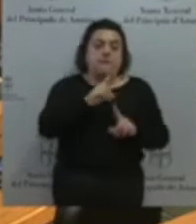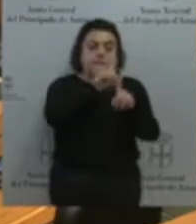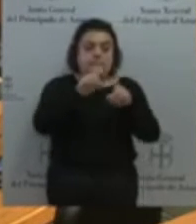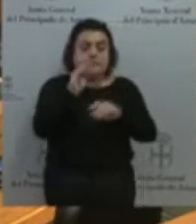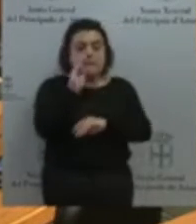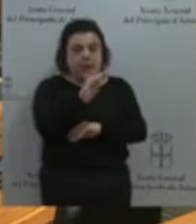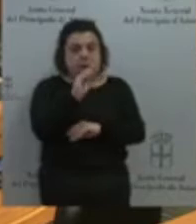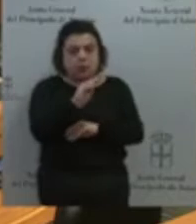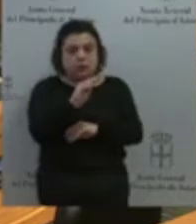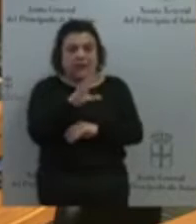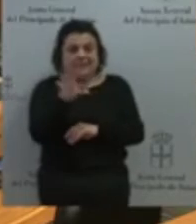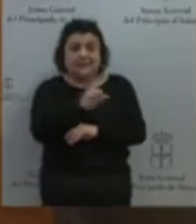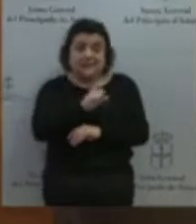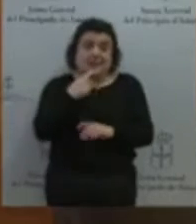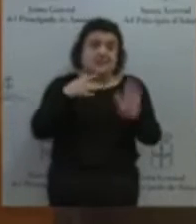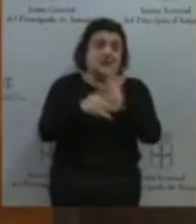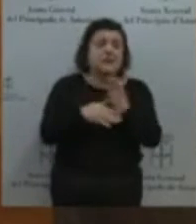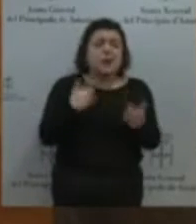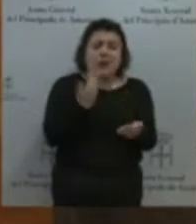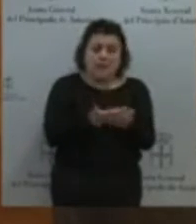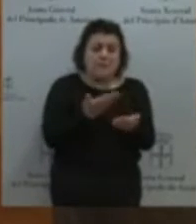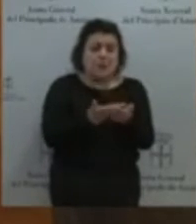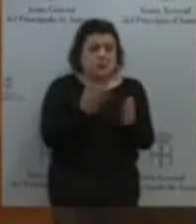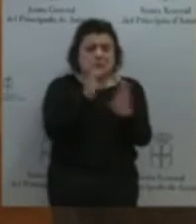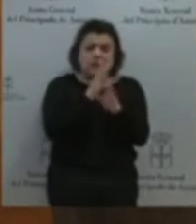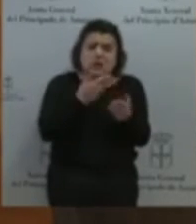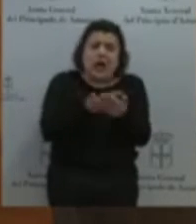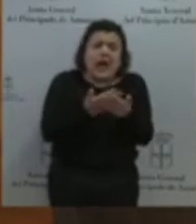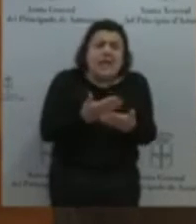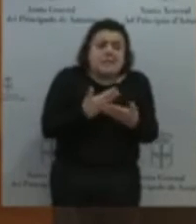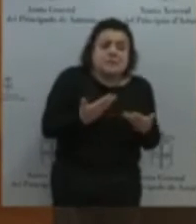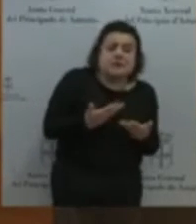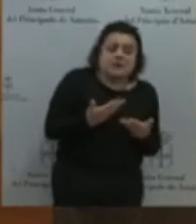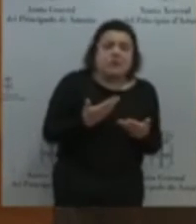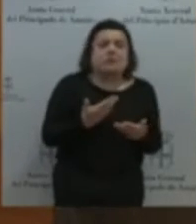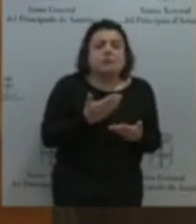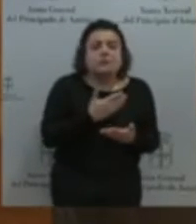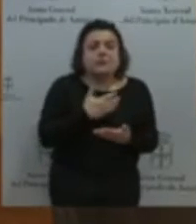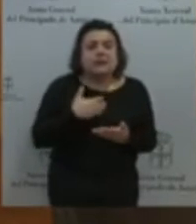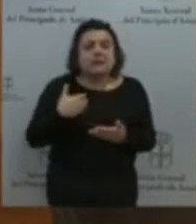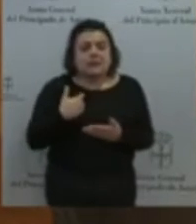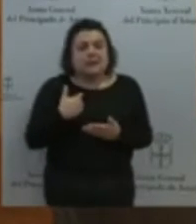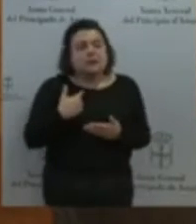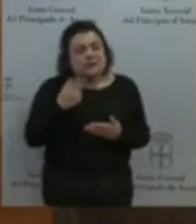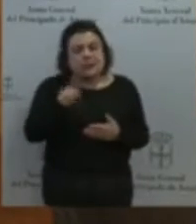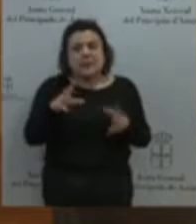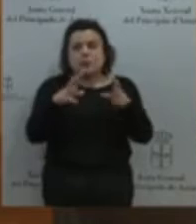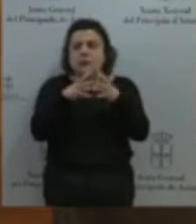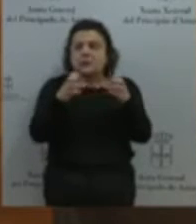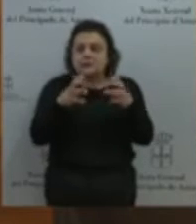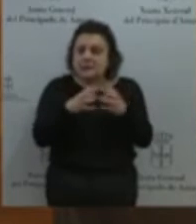una invitación y, ¿por qué no decirlo? Yo creo que esconde un anhelo que veo que hasta cierto punto me parece compartido,